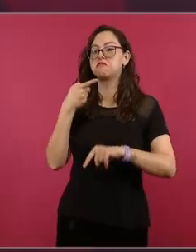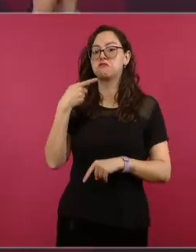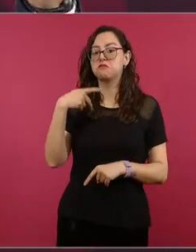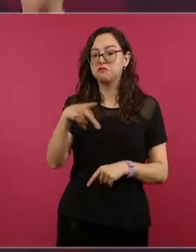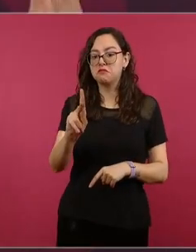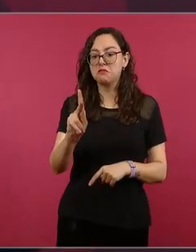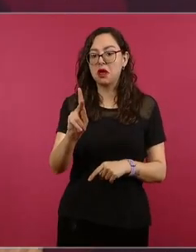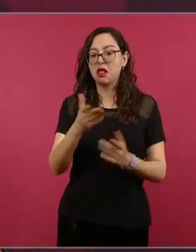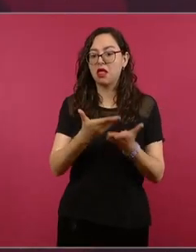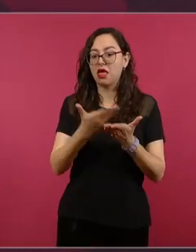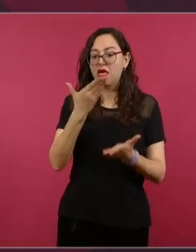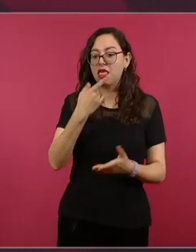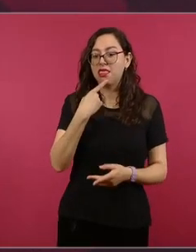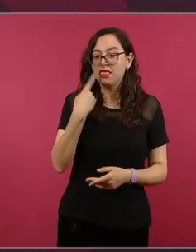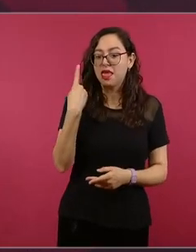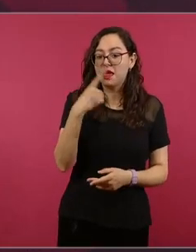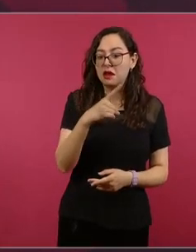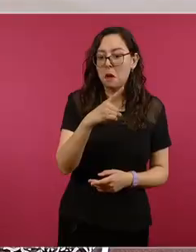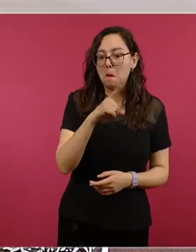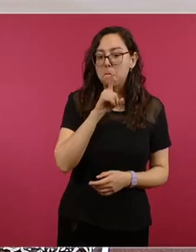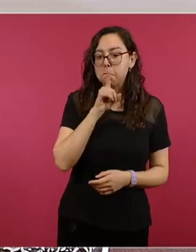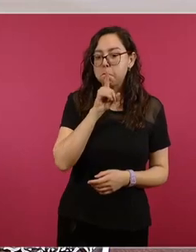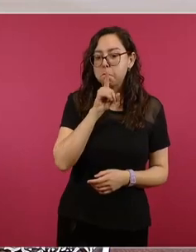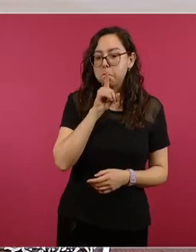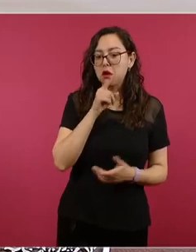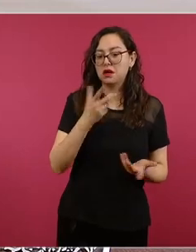En este tiempo.